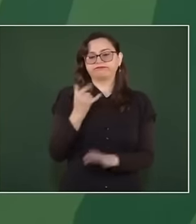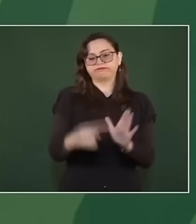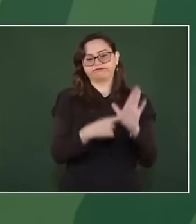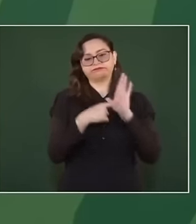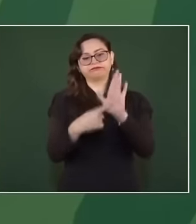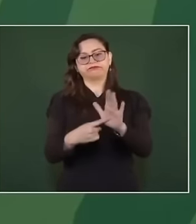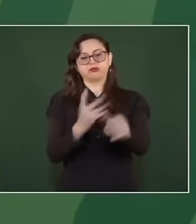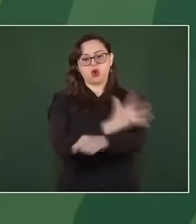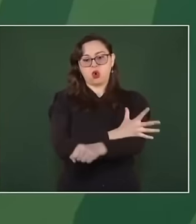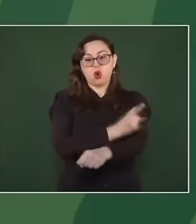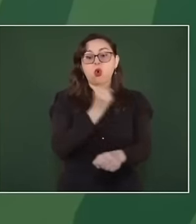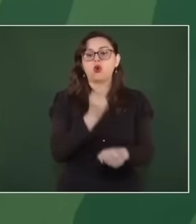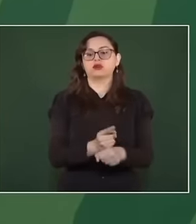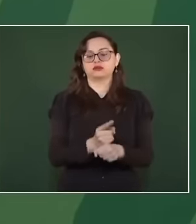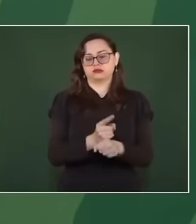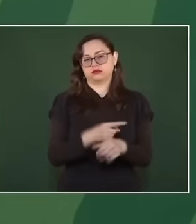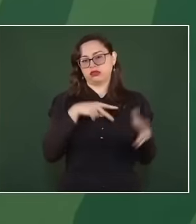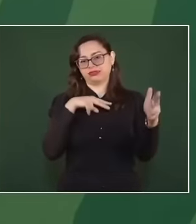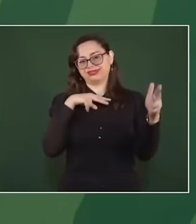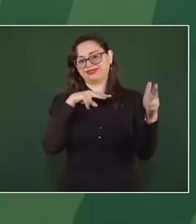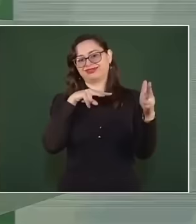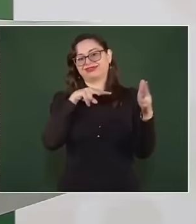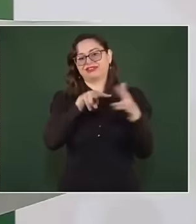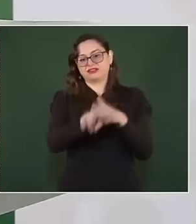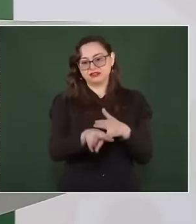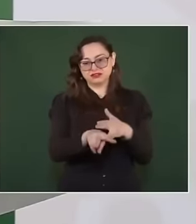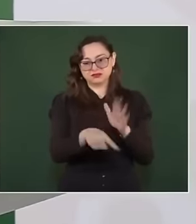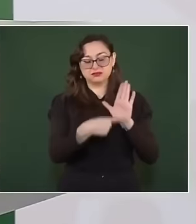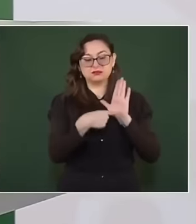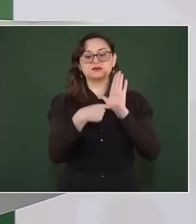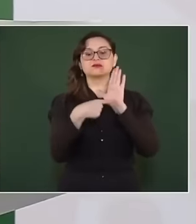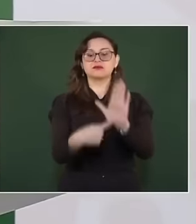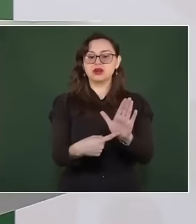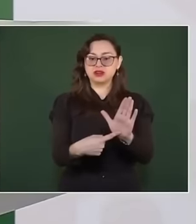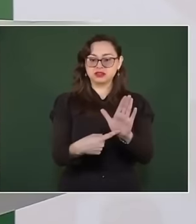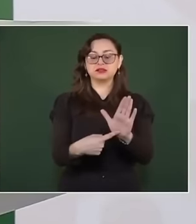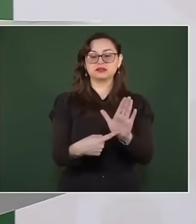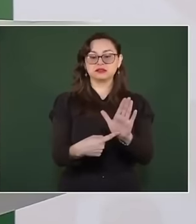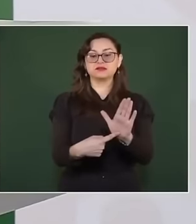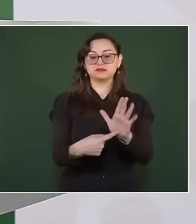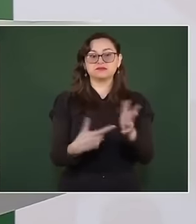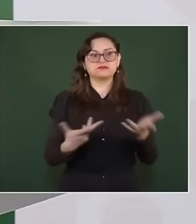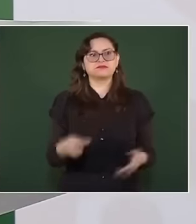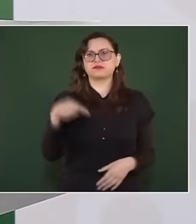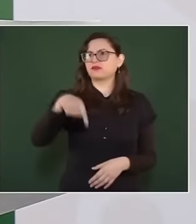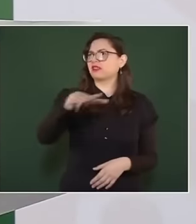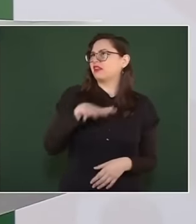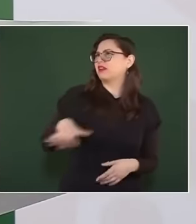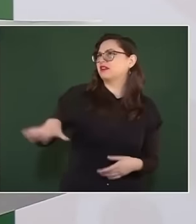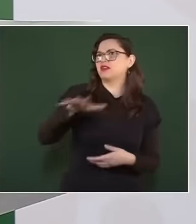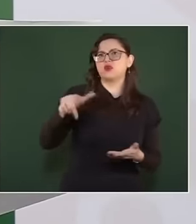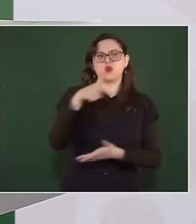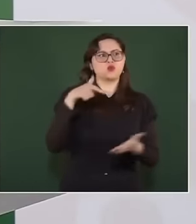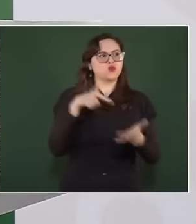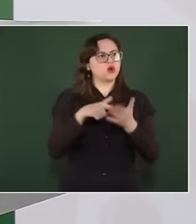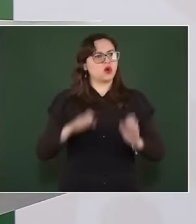acciones que llevó a la construcción y puesta en marcha de este espacio